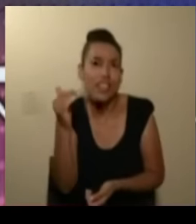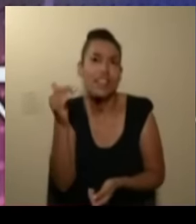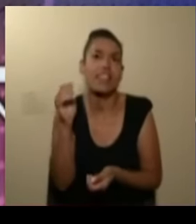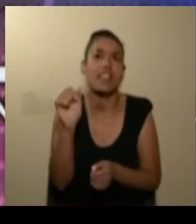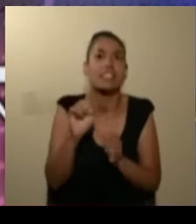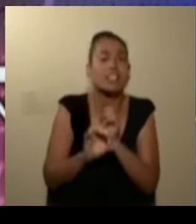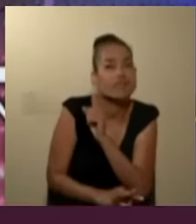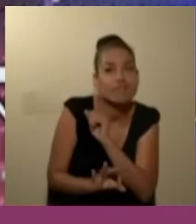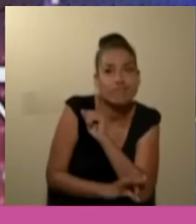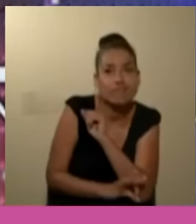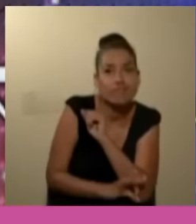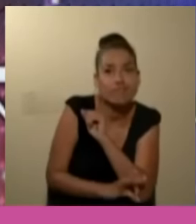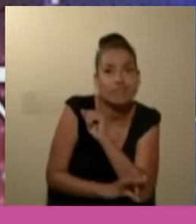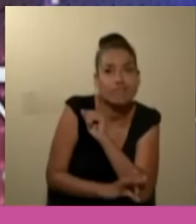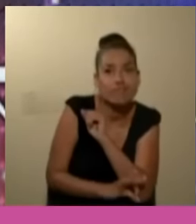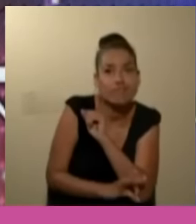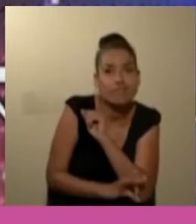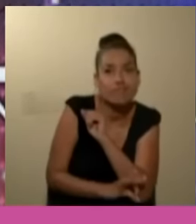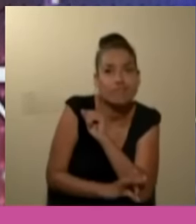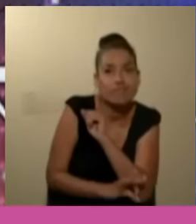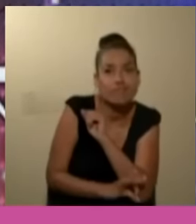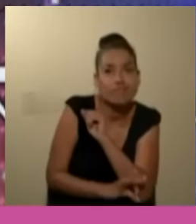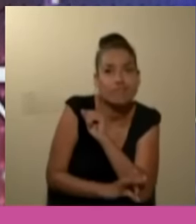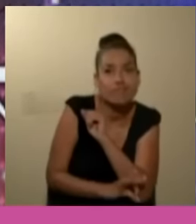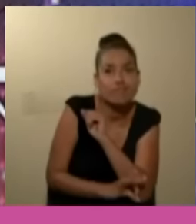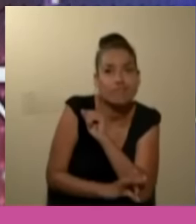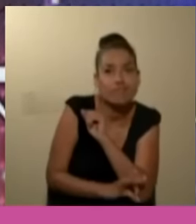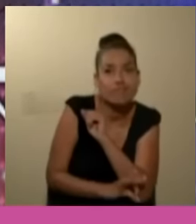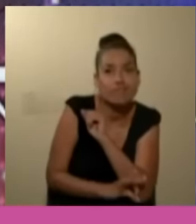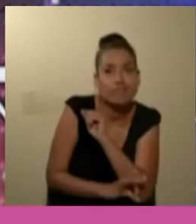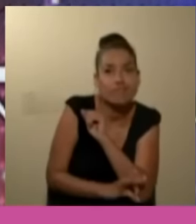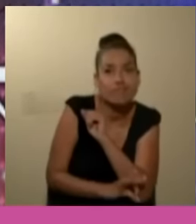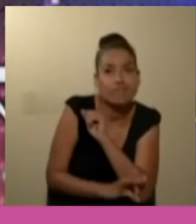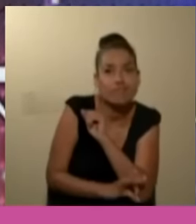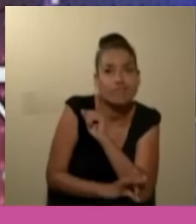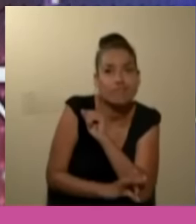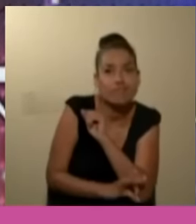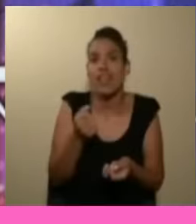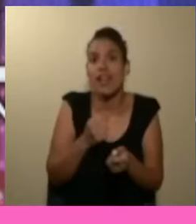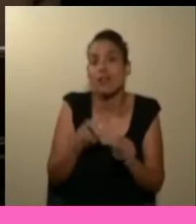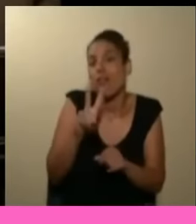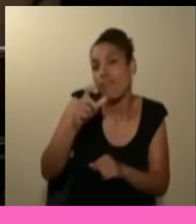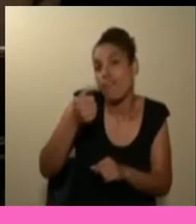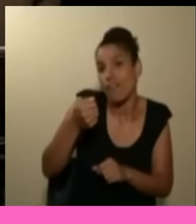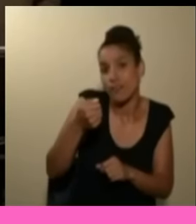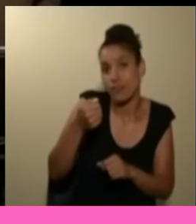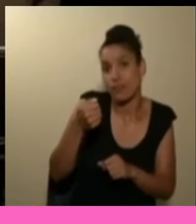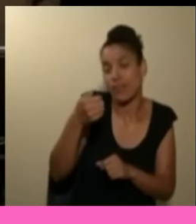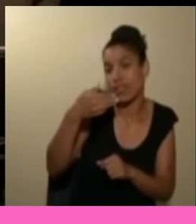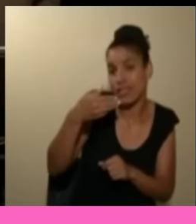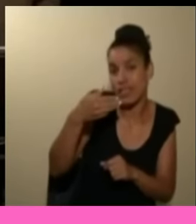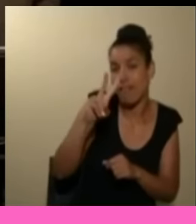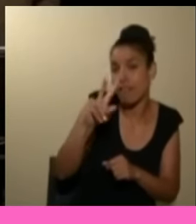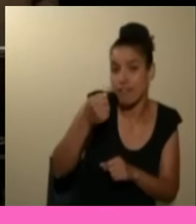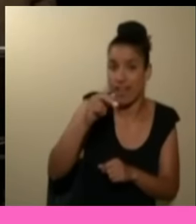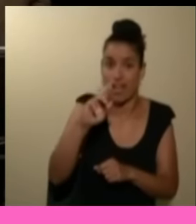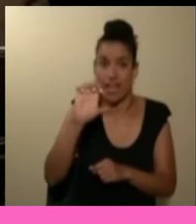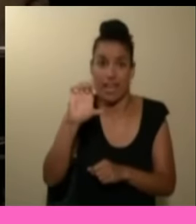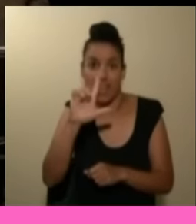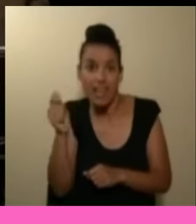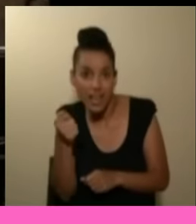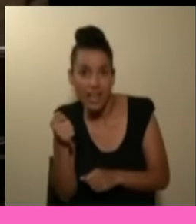horas. El modelo bareliano de educación como luz del sol para todos, el Uruguay ballista, nuestra